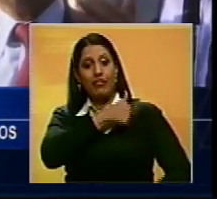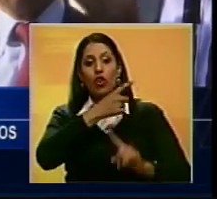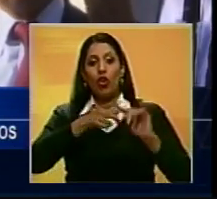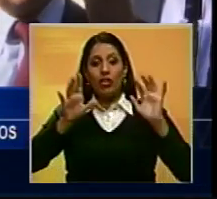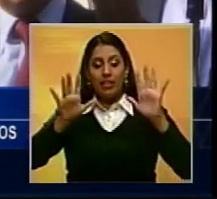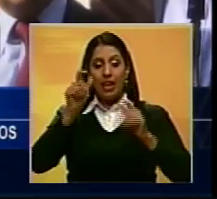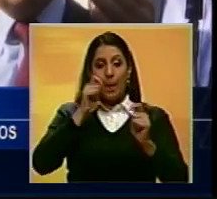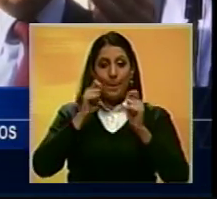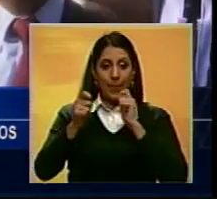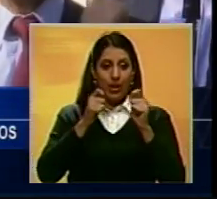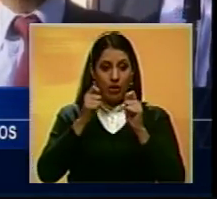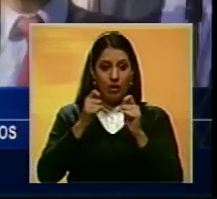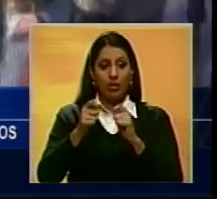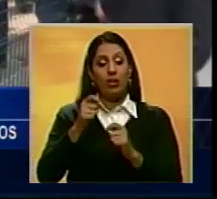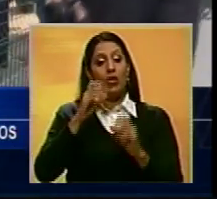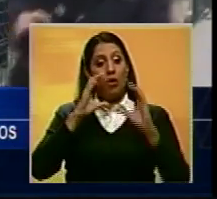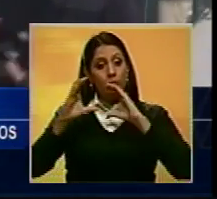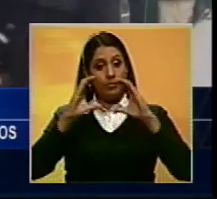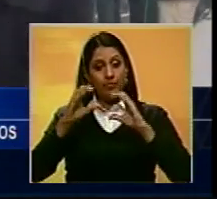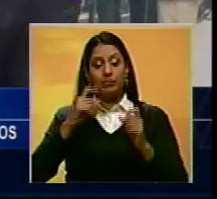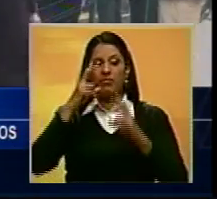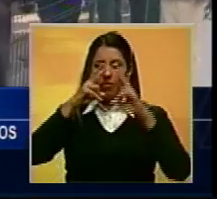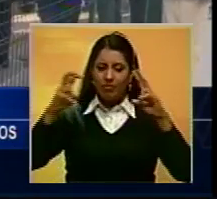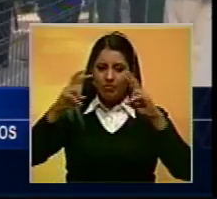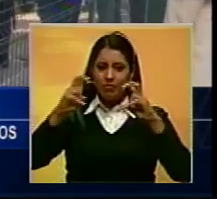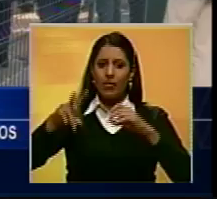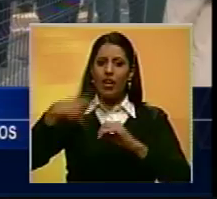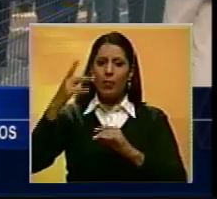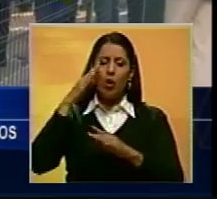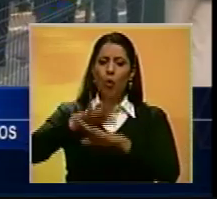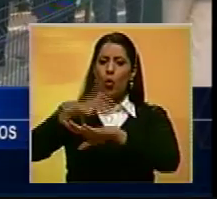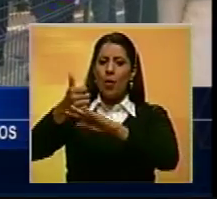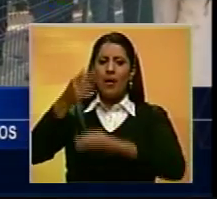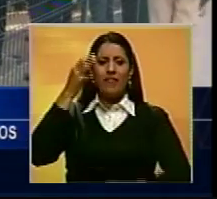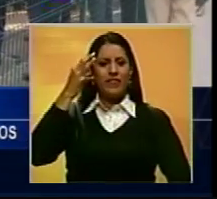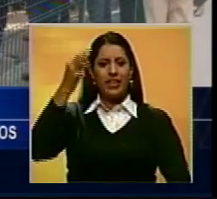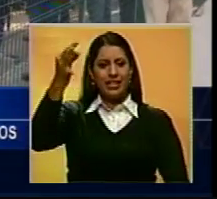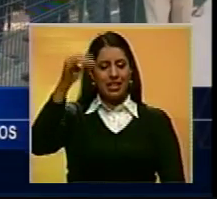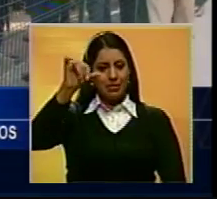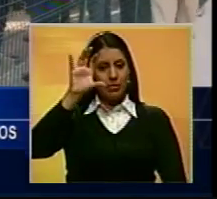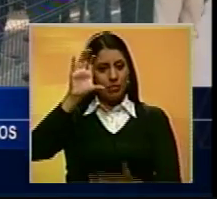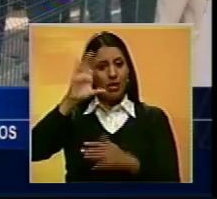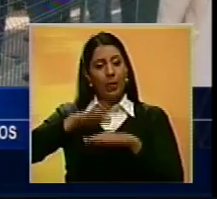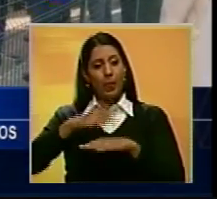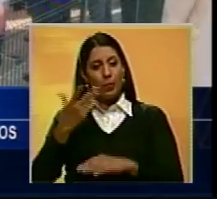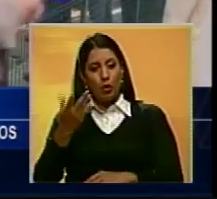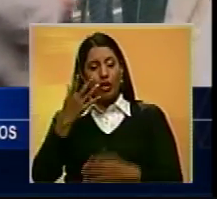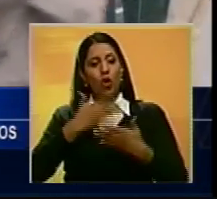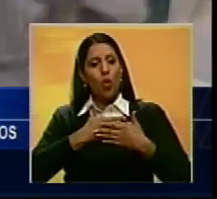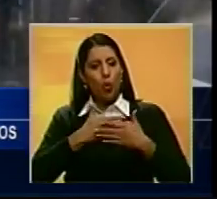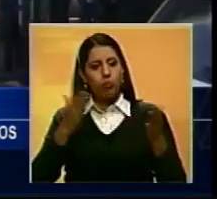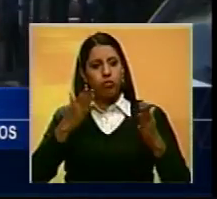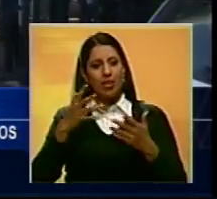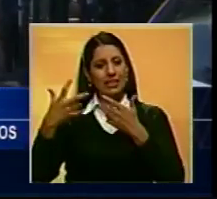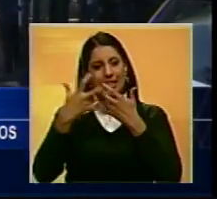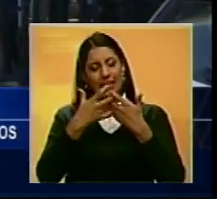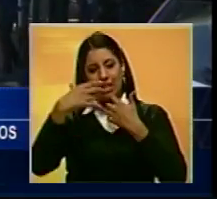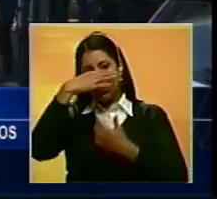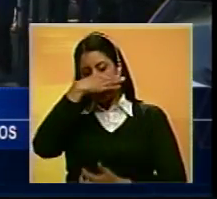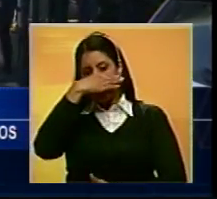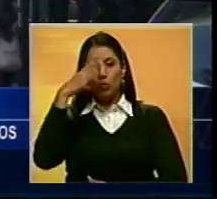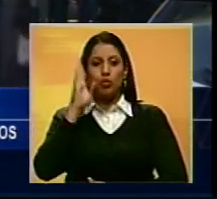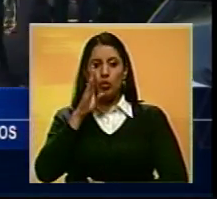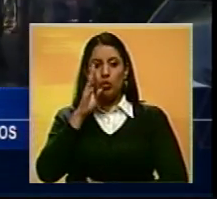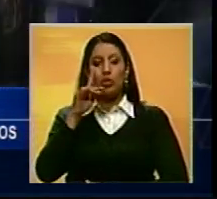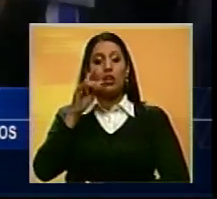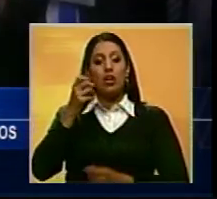10 periodistas. Los comunicadores serán investigados luego de ser acusados por la fiscalía de ese país por colaborar con la guerrilla kurda y